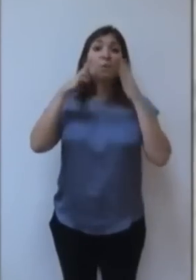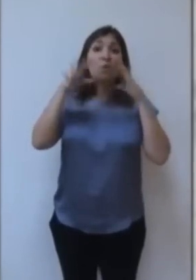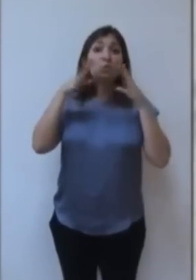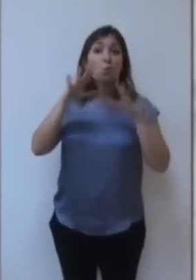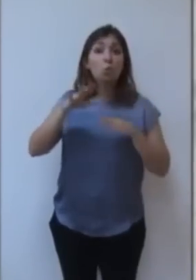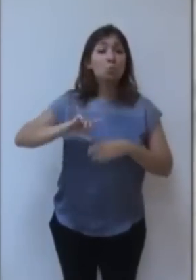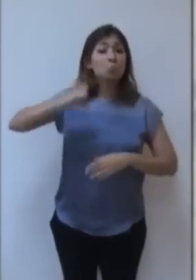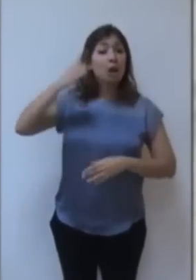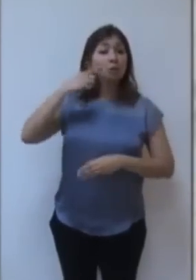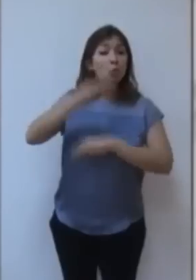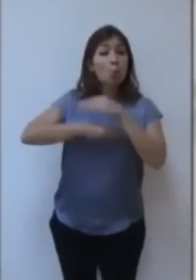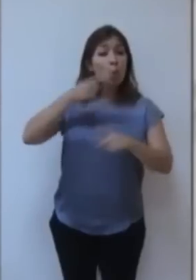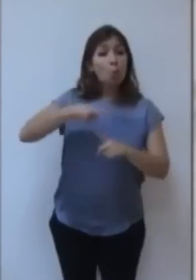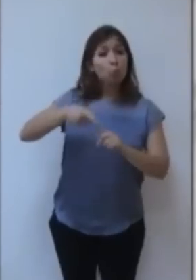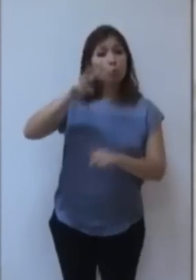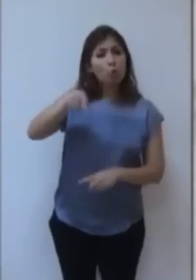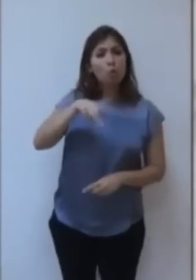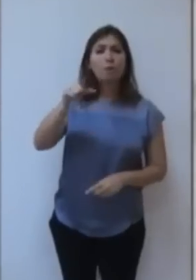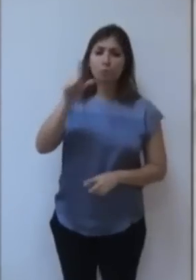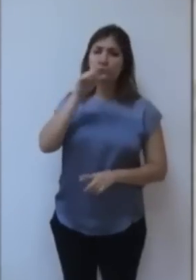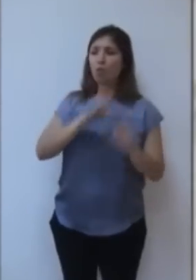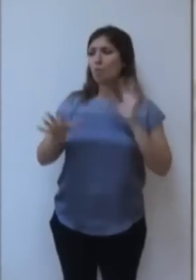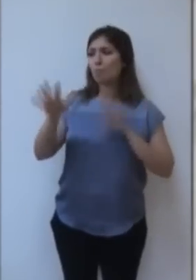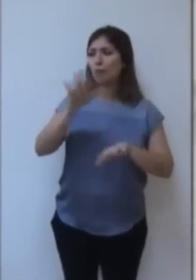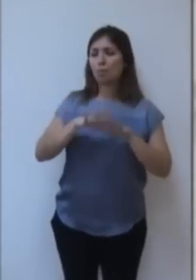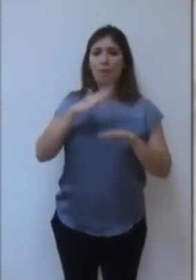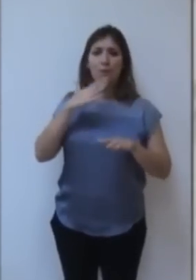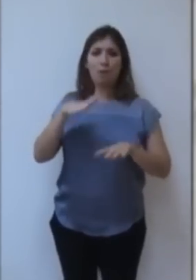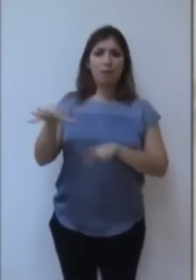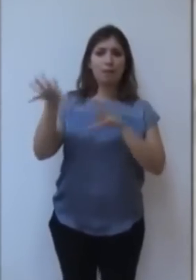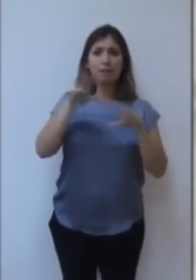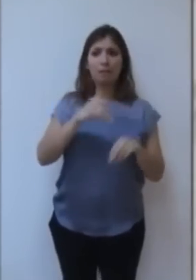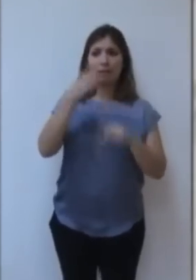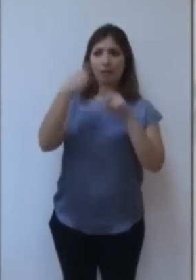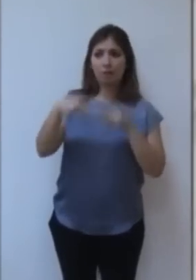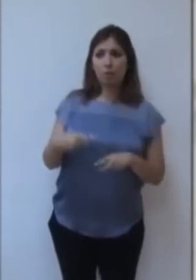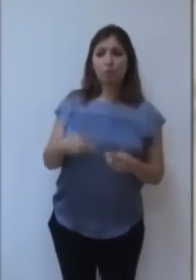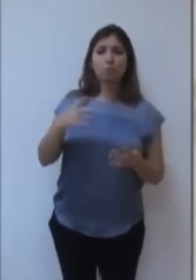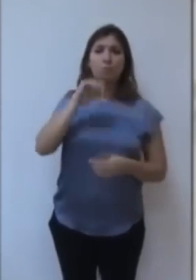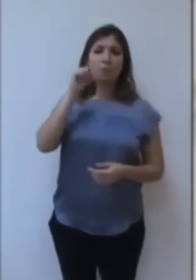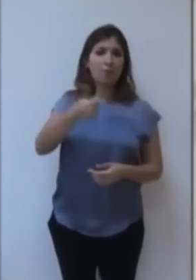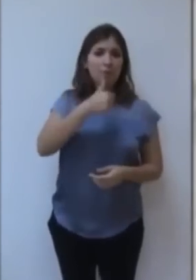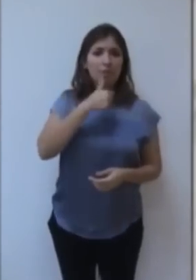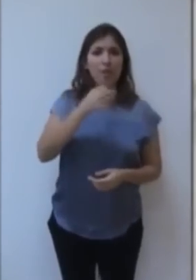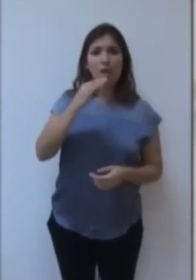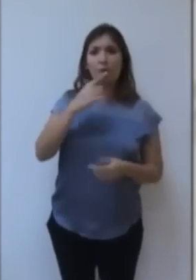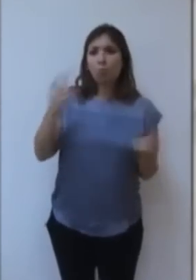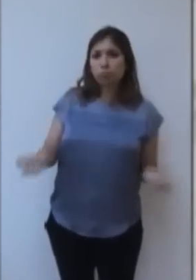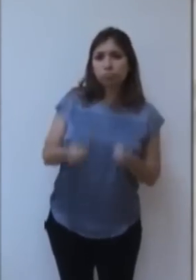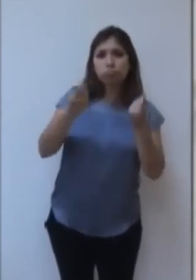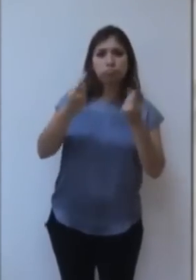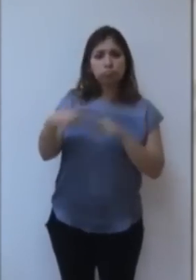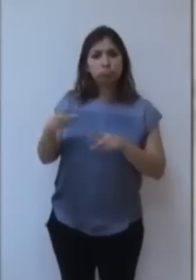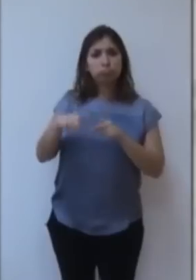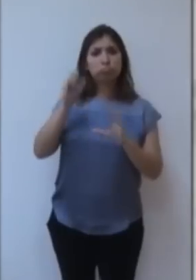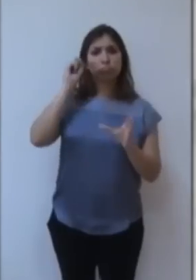más barreras tienen, pero bueno, tiene una complejidad para entender todo lo que hay ahí, de la privacidad, de lo que publicas, lo que no publicas, que